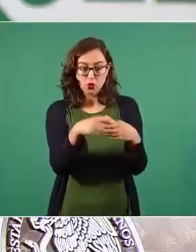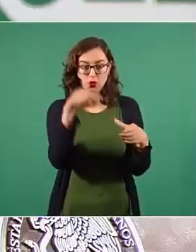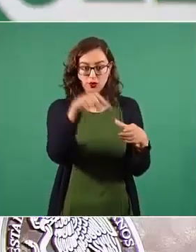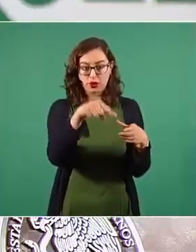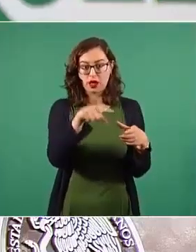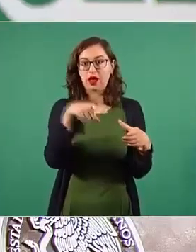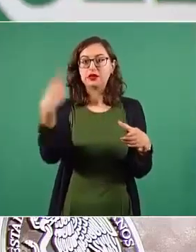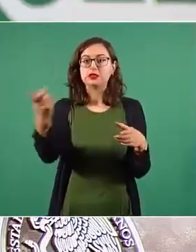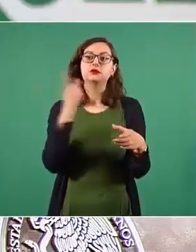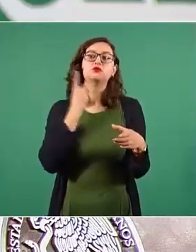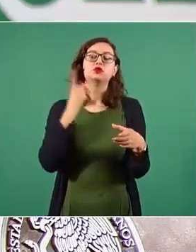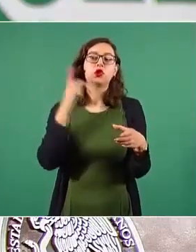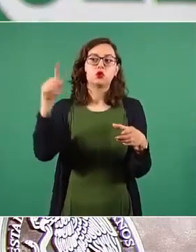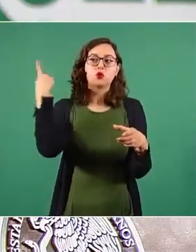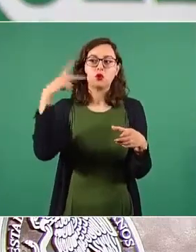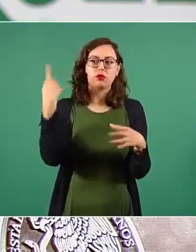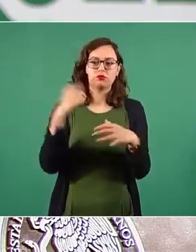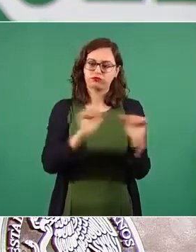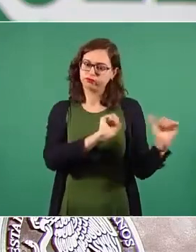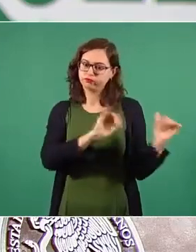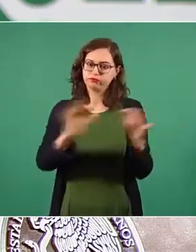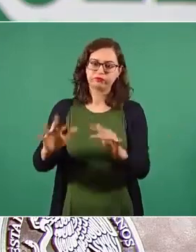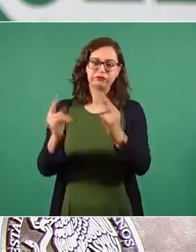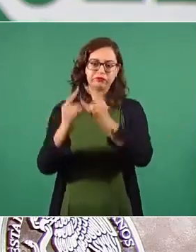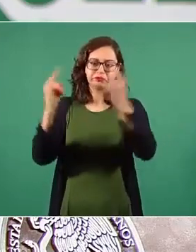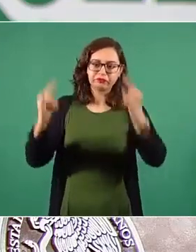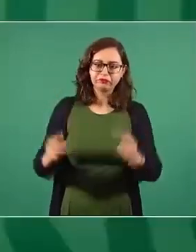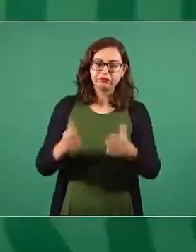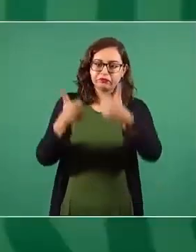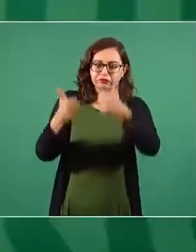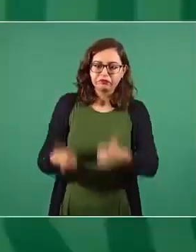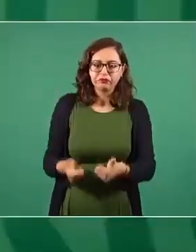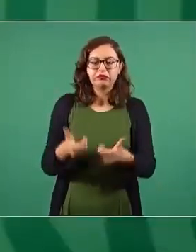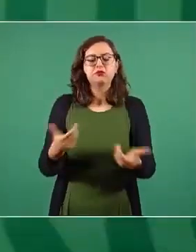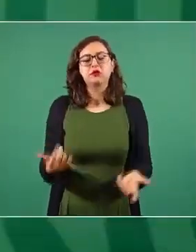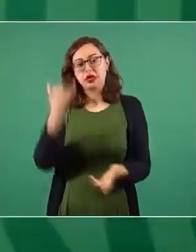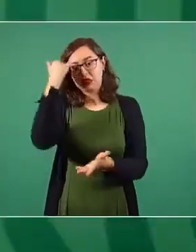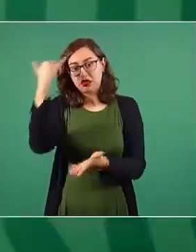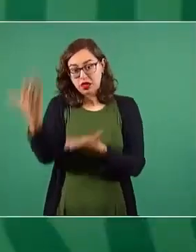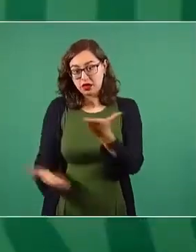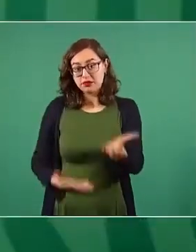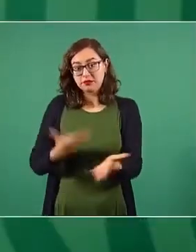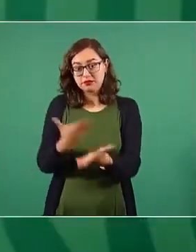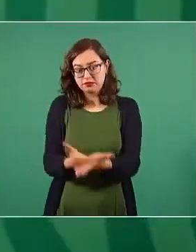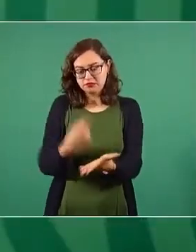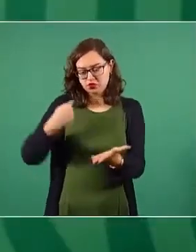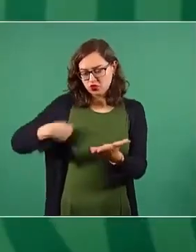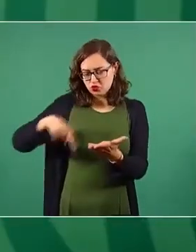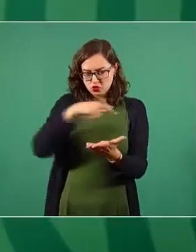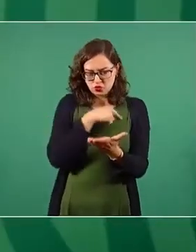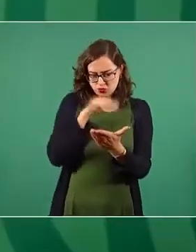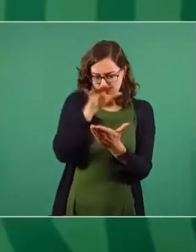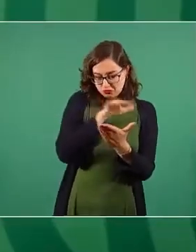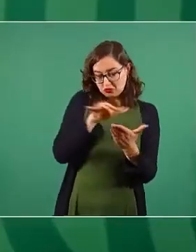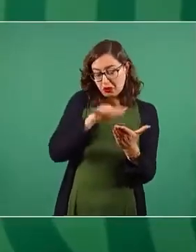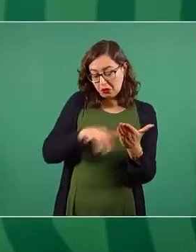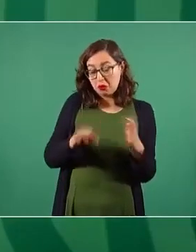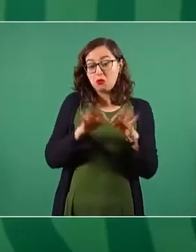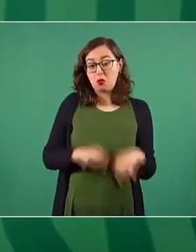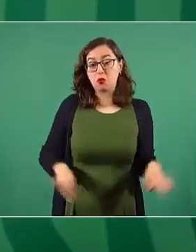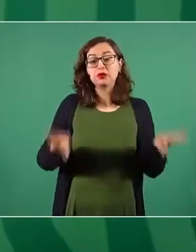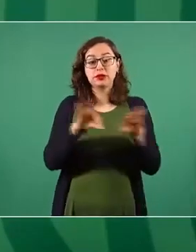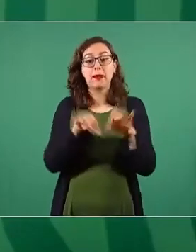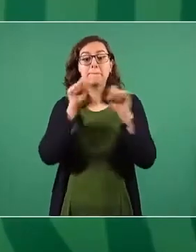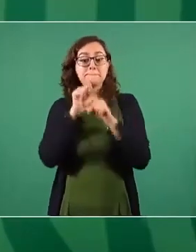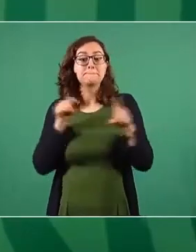En conferencia de prensa, Alejandro Encinas consideró importante la iniciativa realizada por el colectivo. El gobernador ha planteado